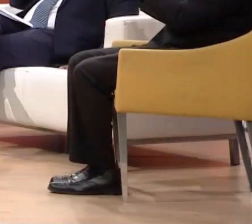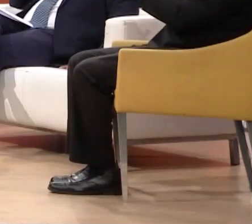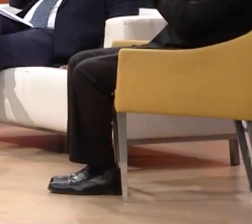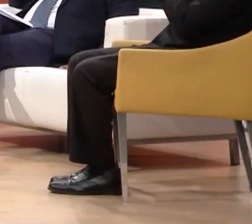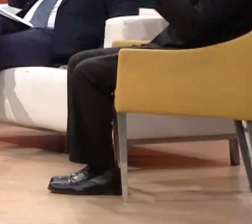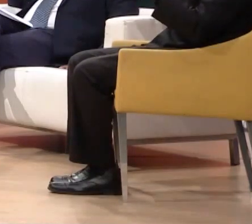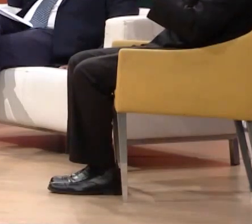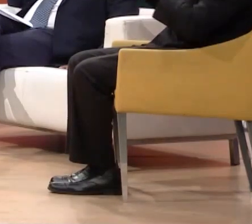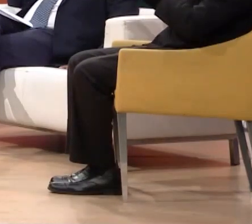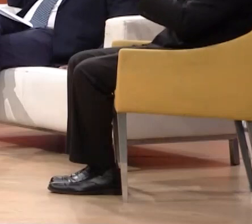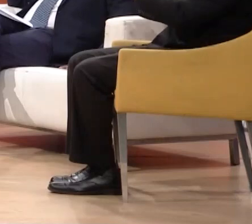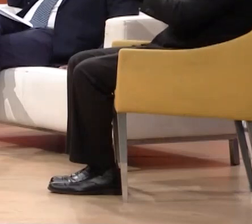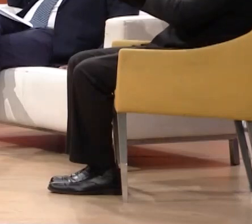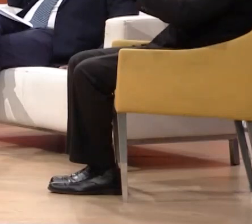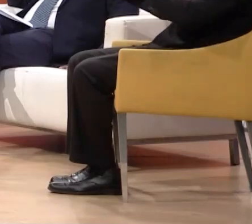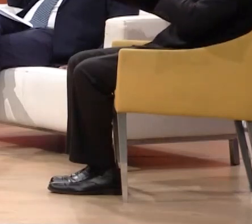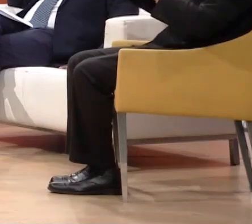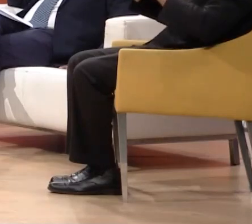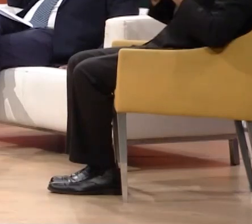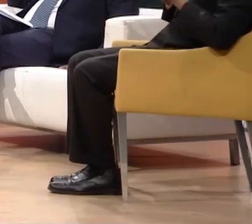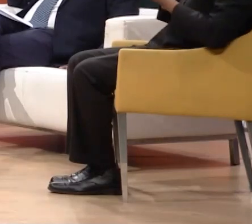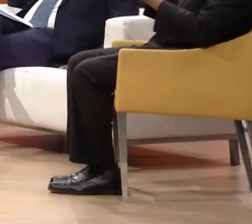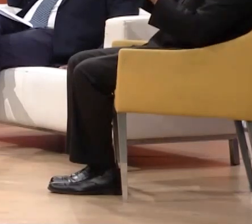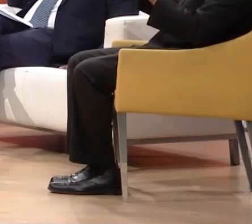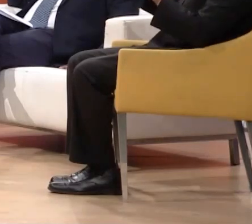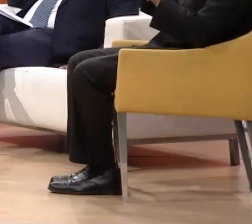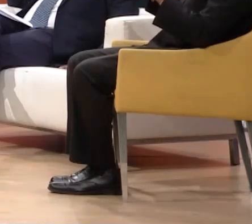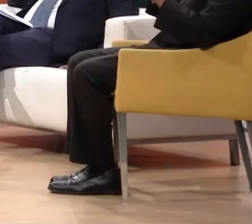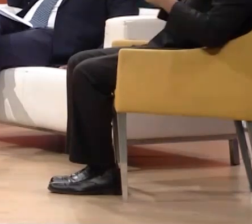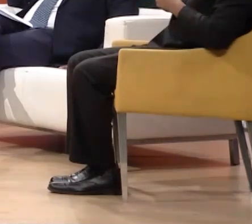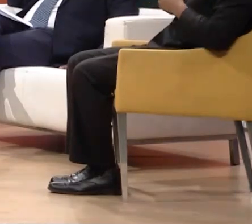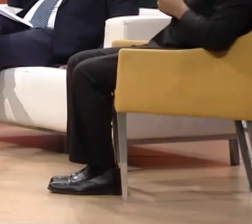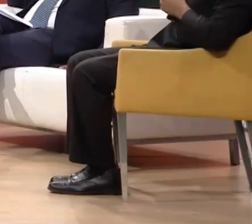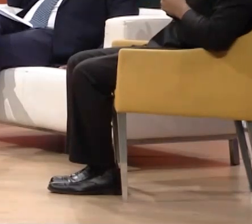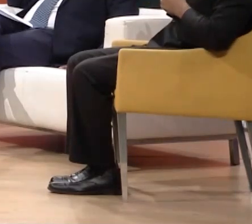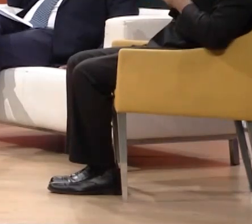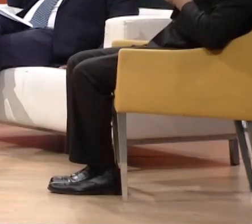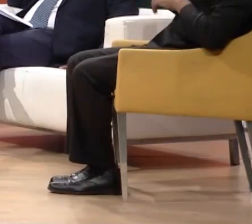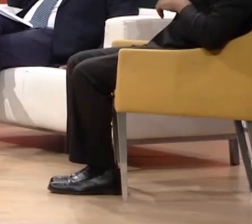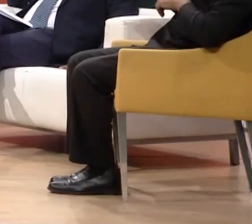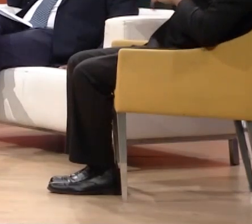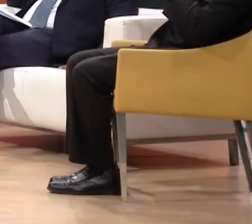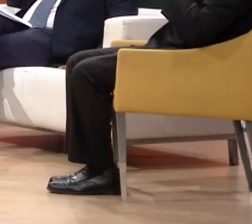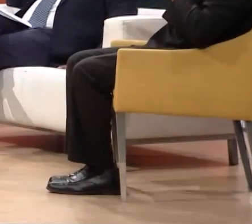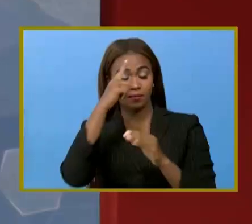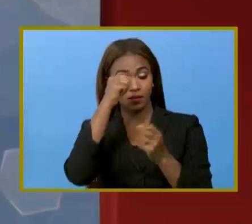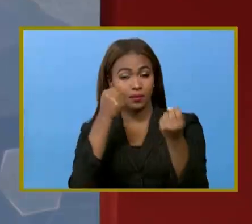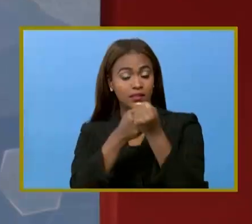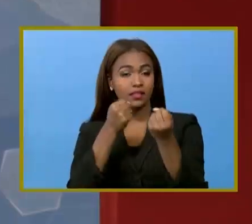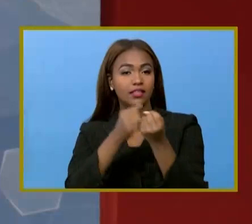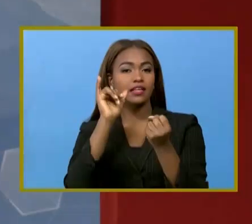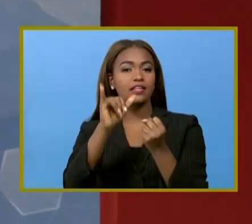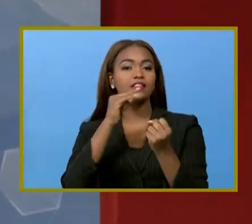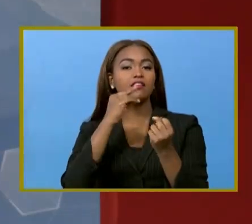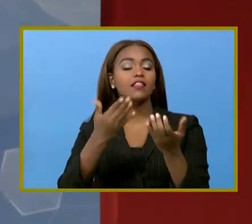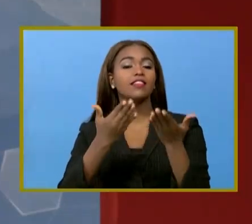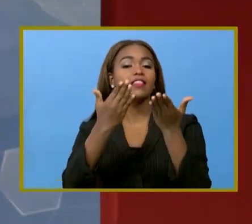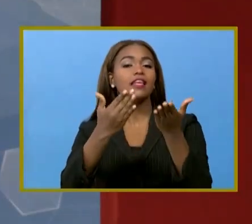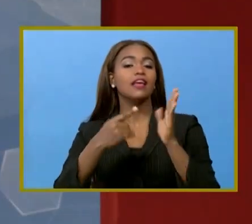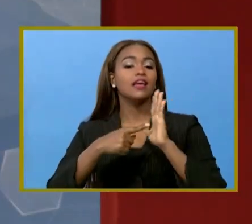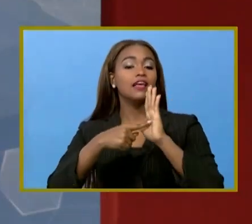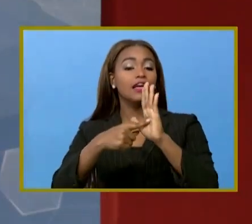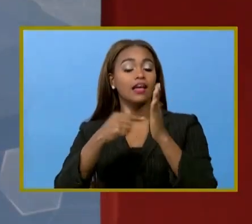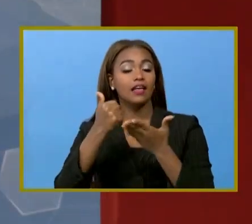comunicarnos bien. Y el primer pasito que hemos estado dando para aportar a esto es la creación, que